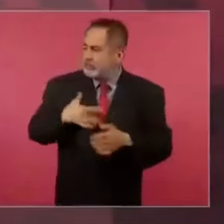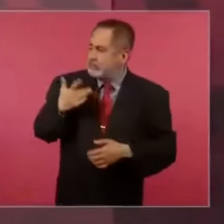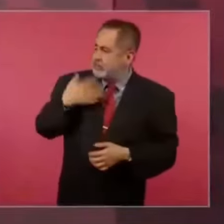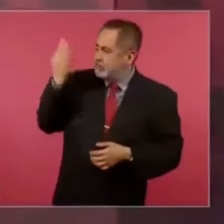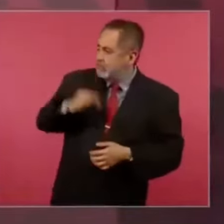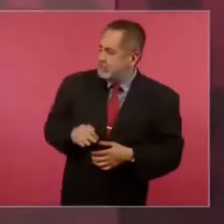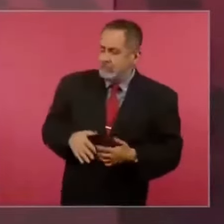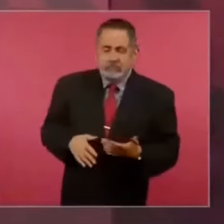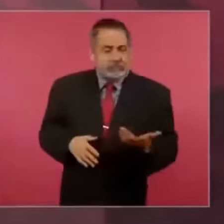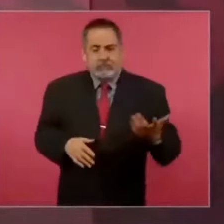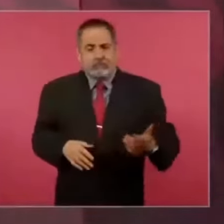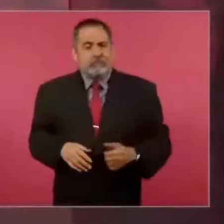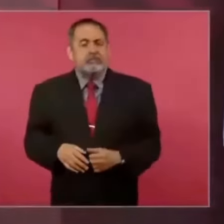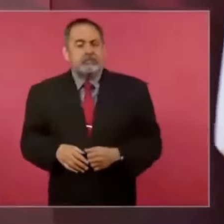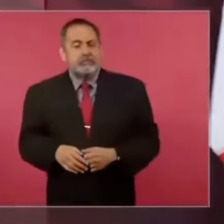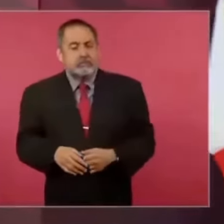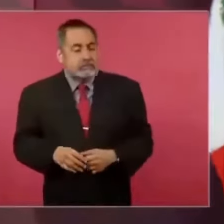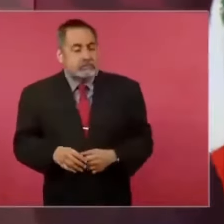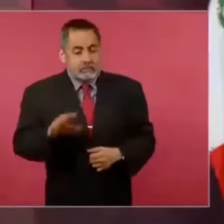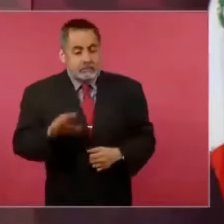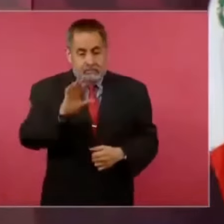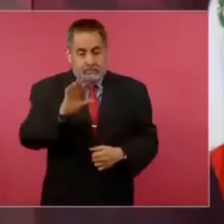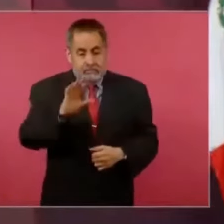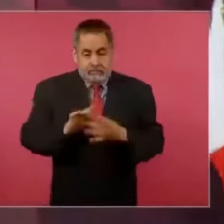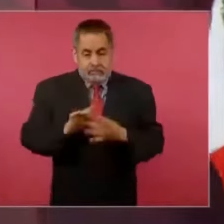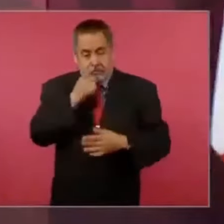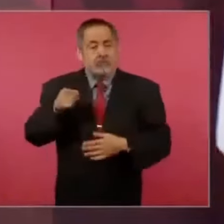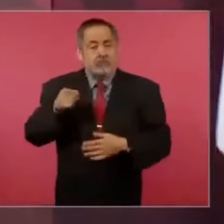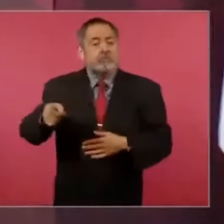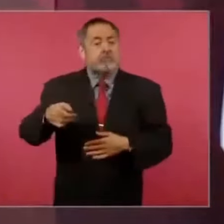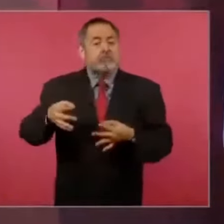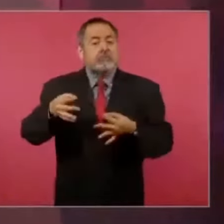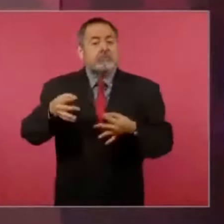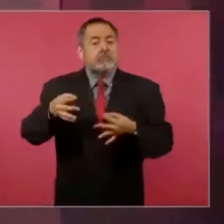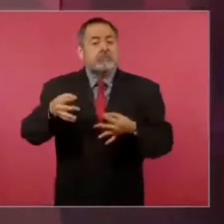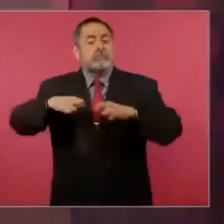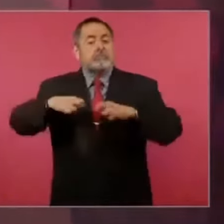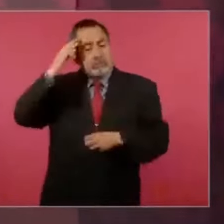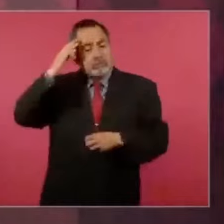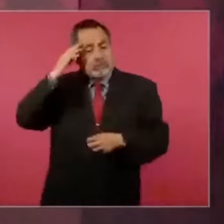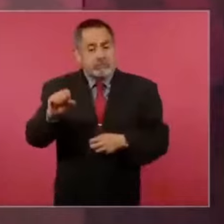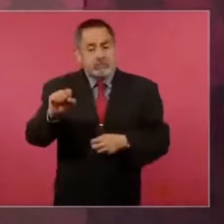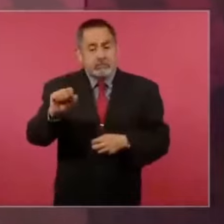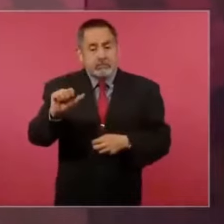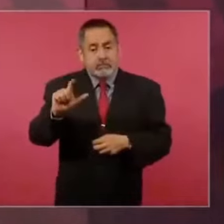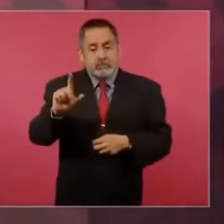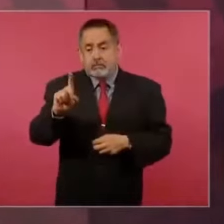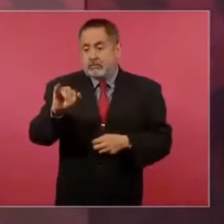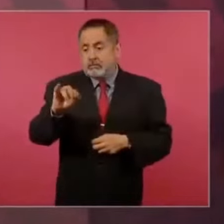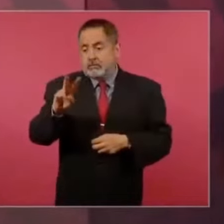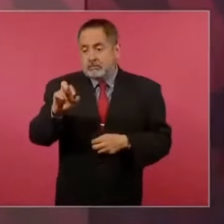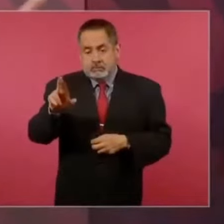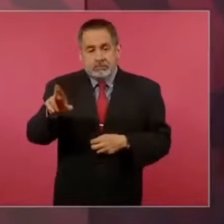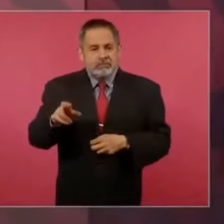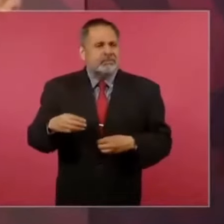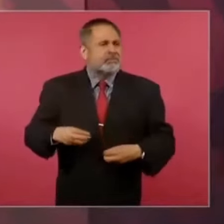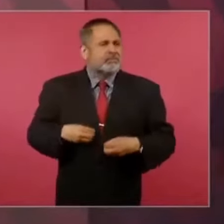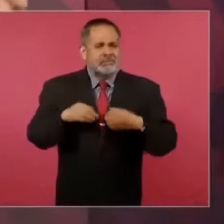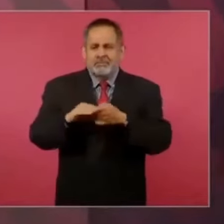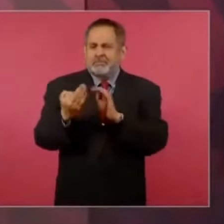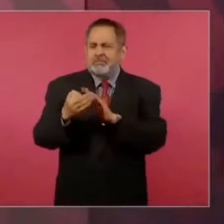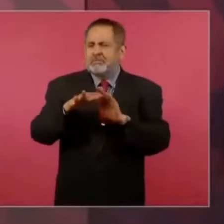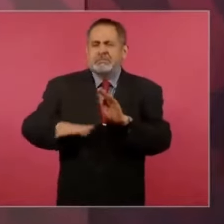estaban comentando que fue a votar el ministro Saldívar, que vive creo que